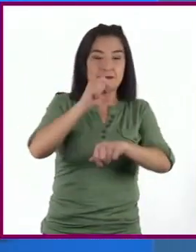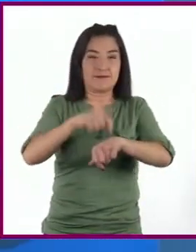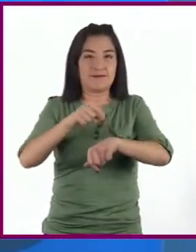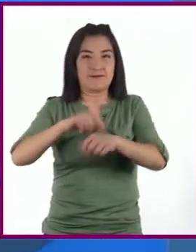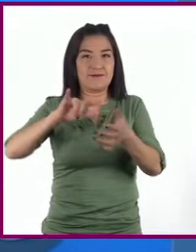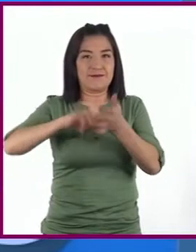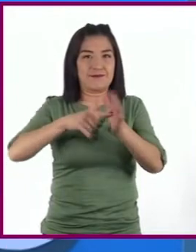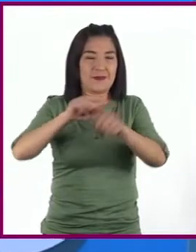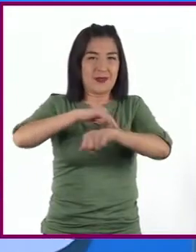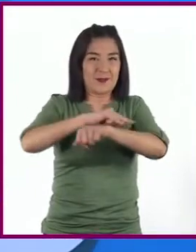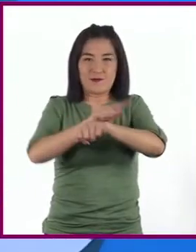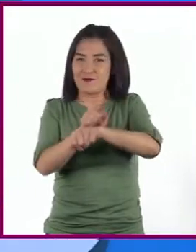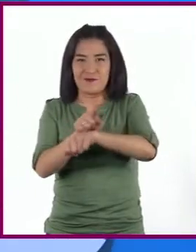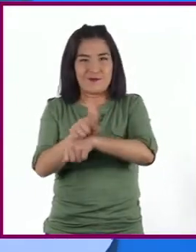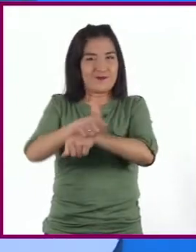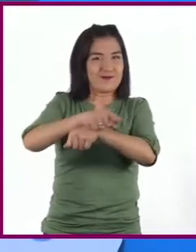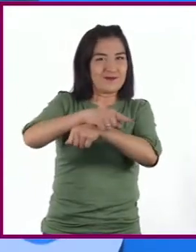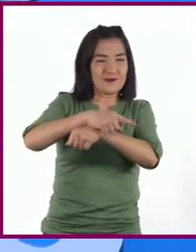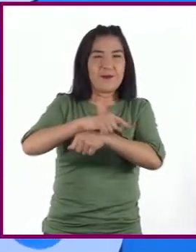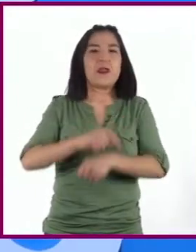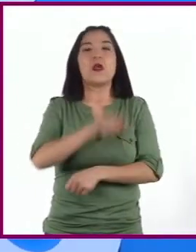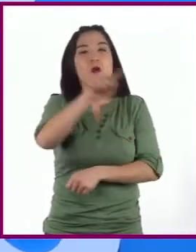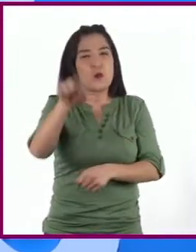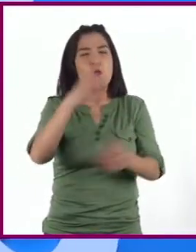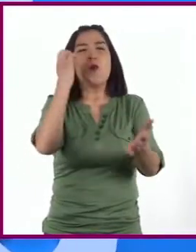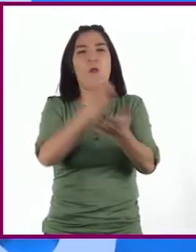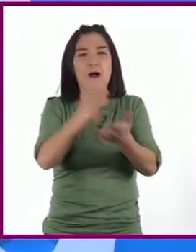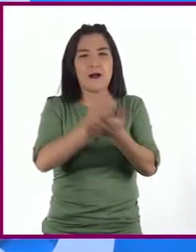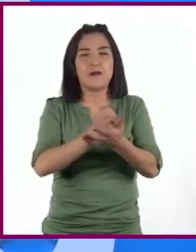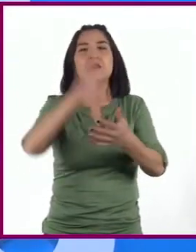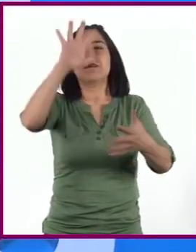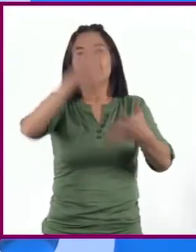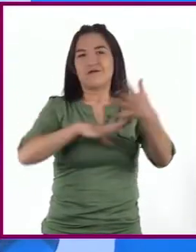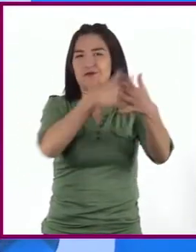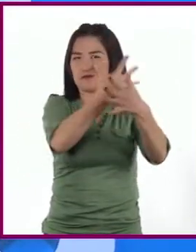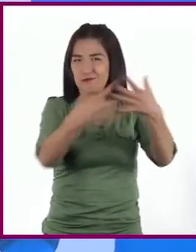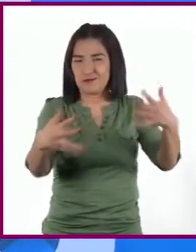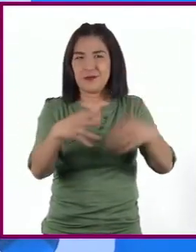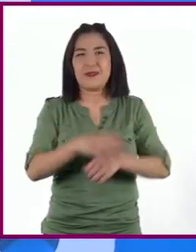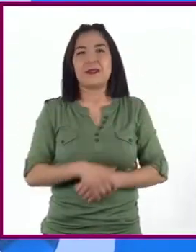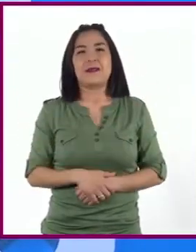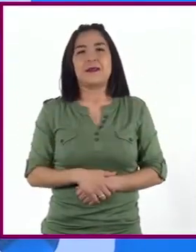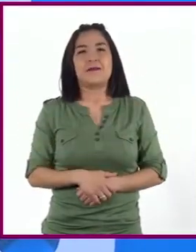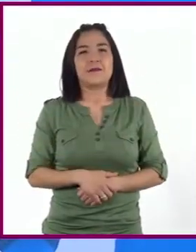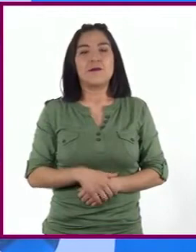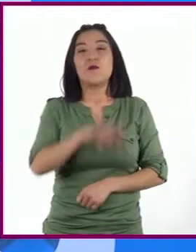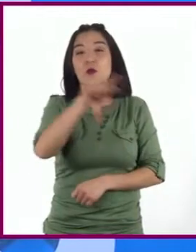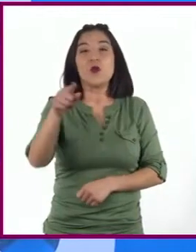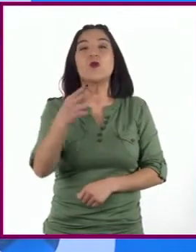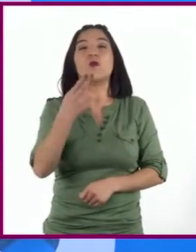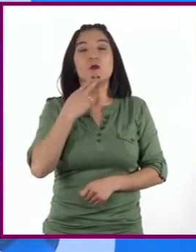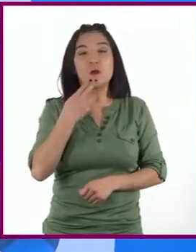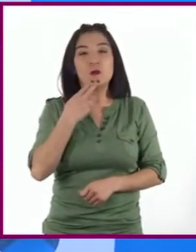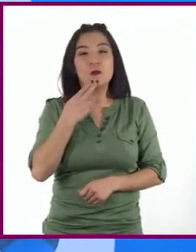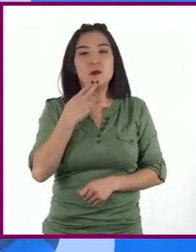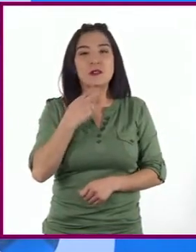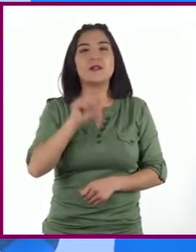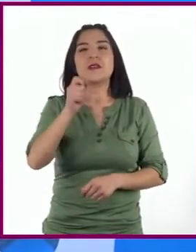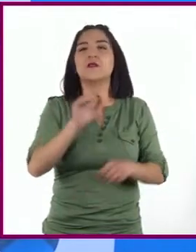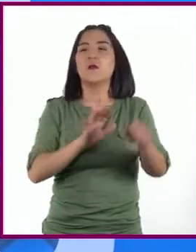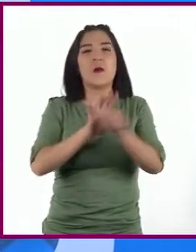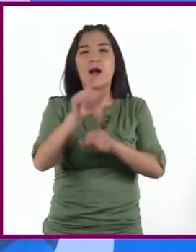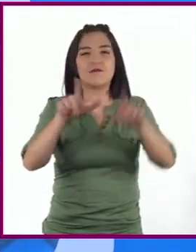reloj? En su cuaderno tracen un plano cartesiano. Utilicen solo el primer